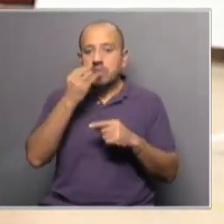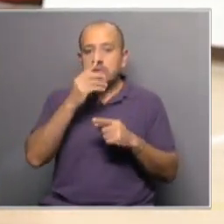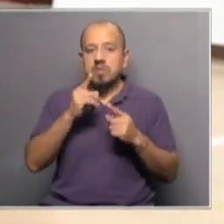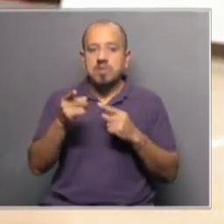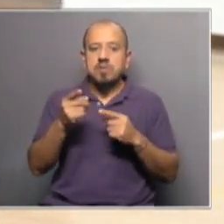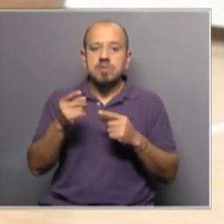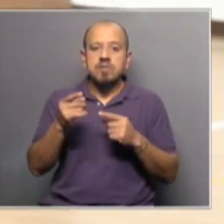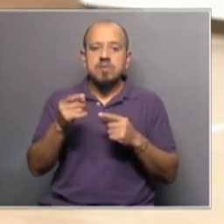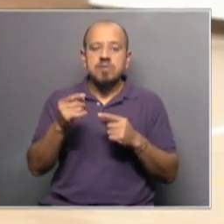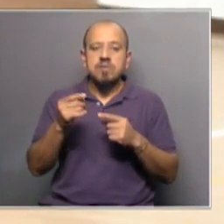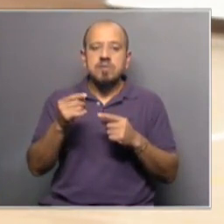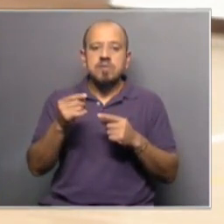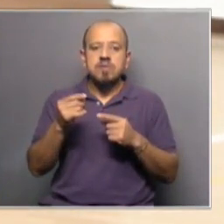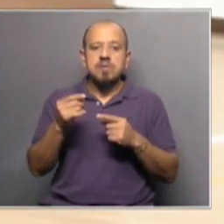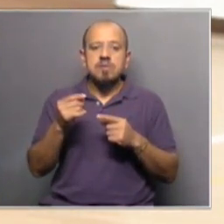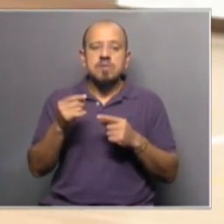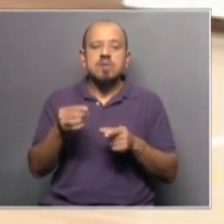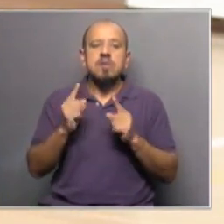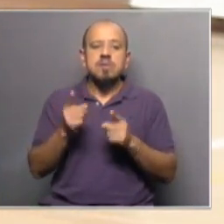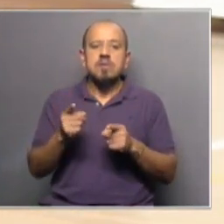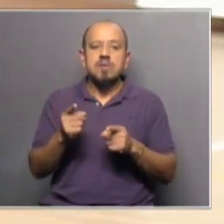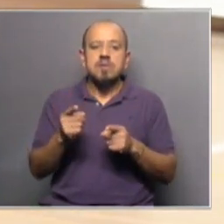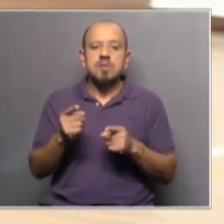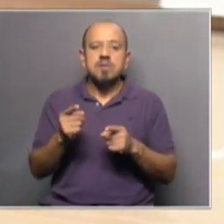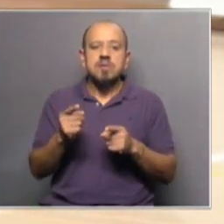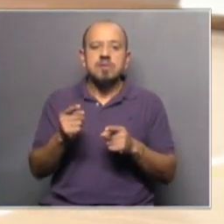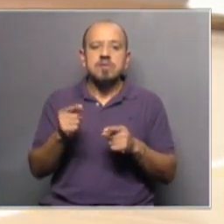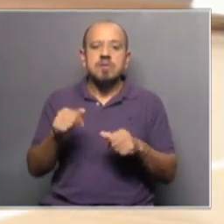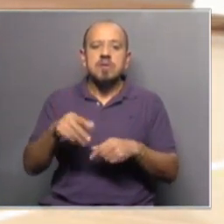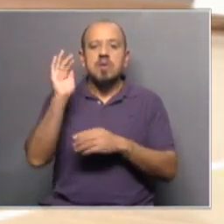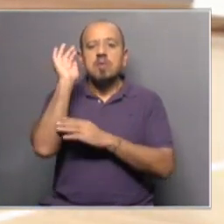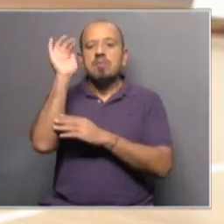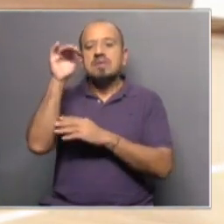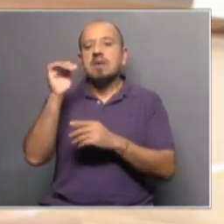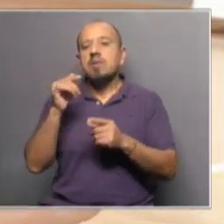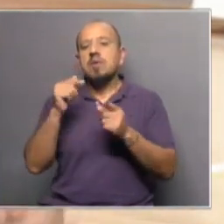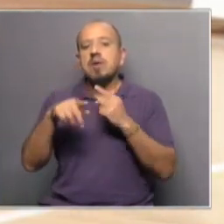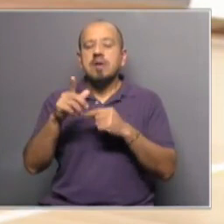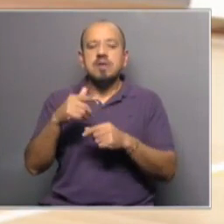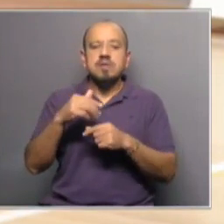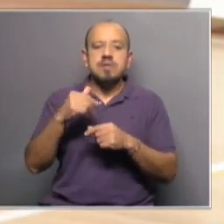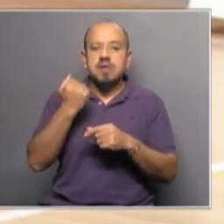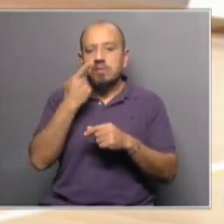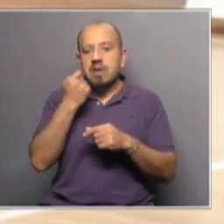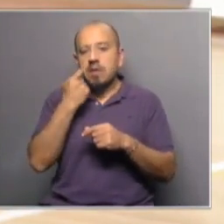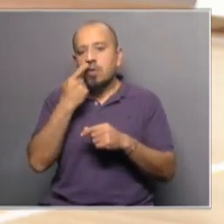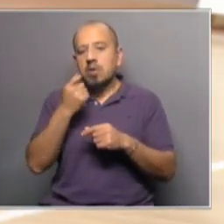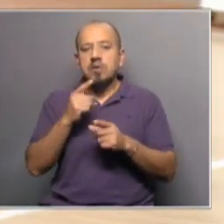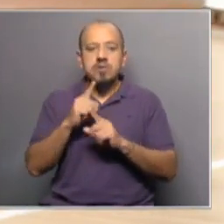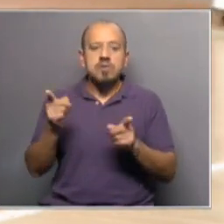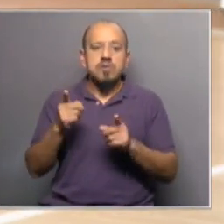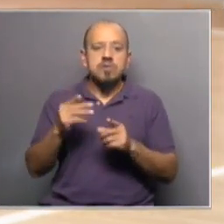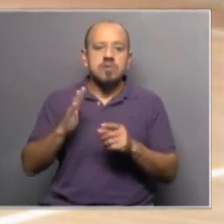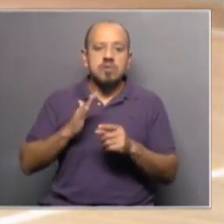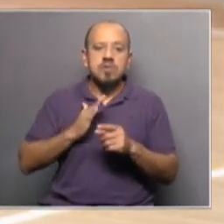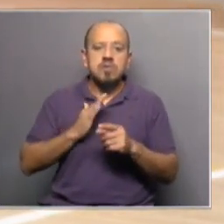club que demuestre que también ellas son parte del básquetbol y que no es, bueno, el básquetbol es de varones, o que ellas son